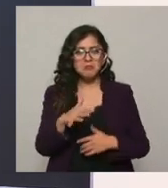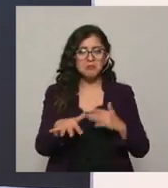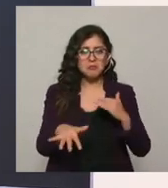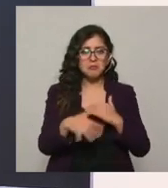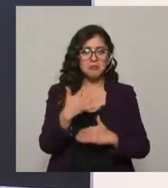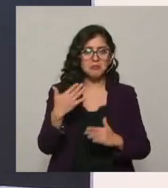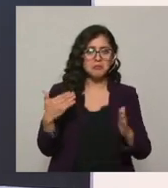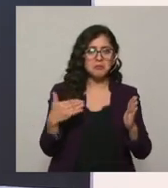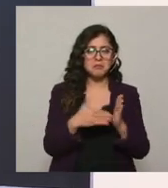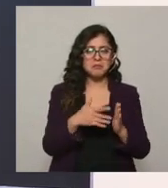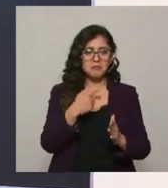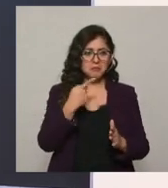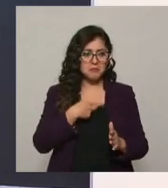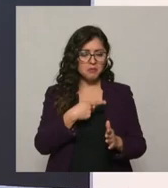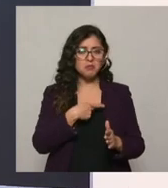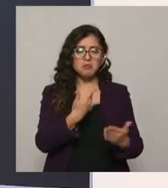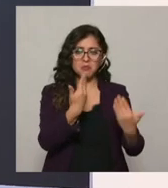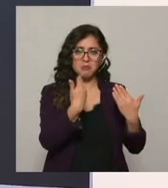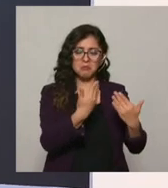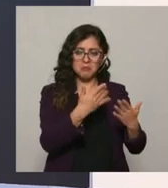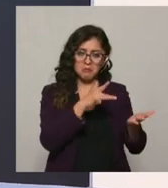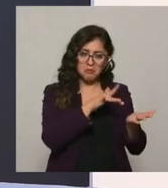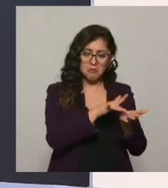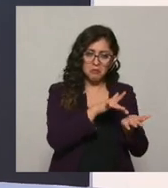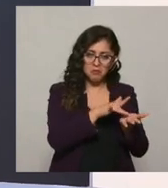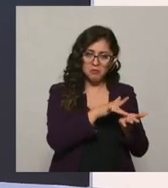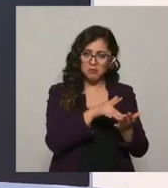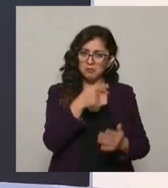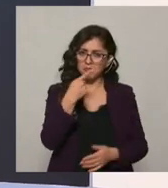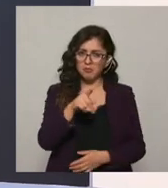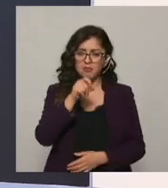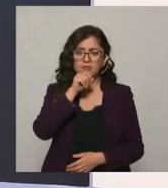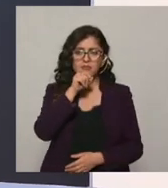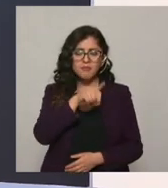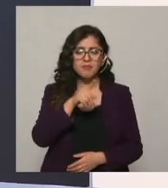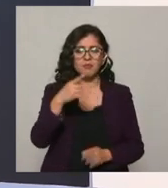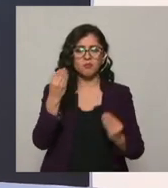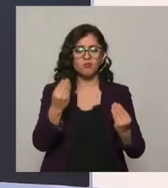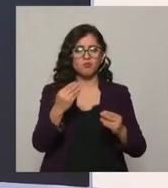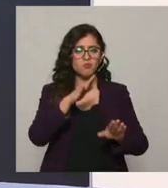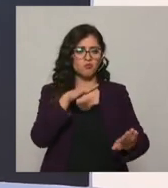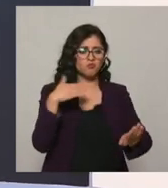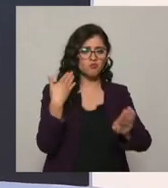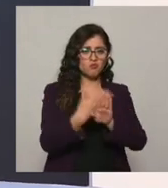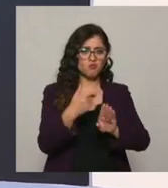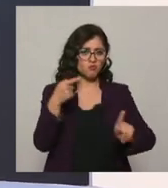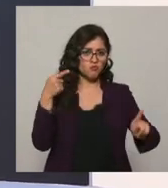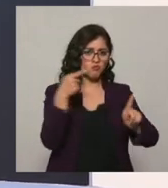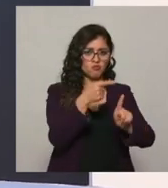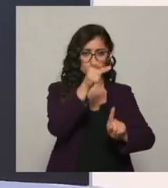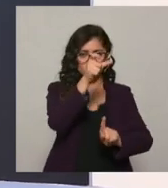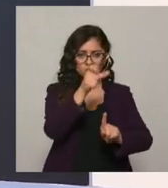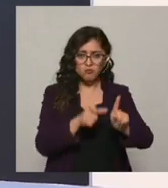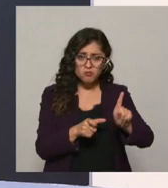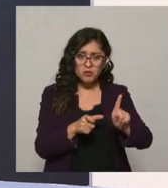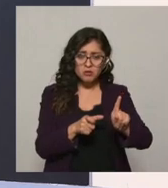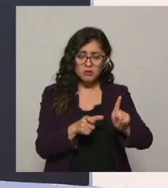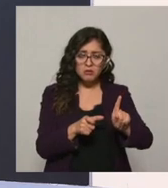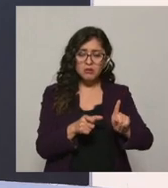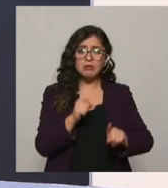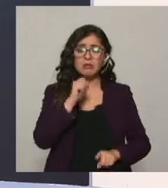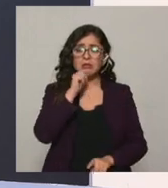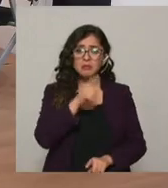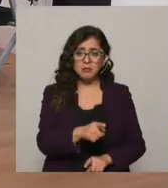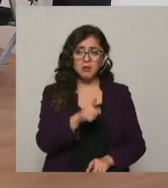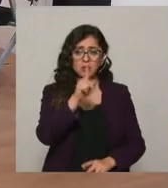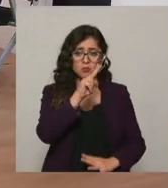15,000 seguidores, pero además de todo tienes muchísimos ataques de manera directa a tu persona, incluso